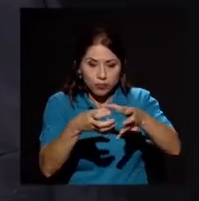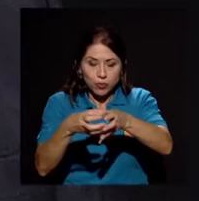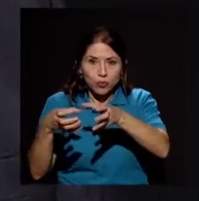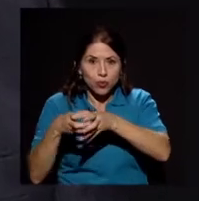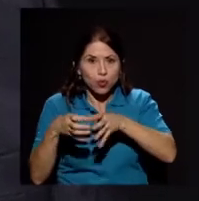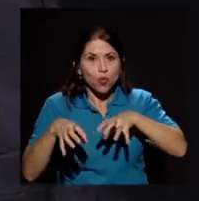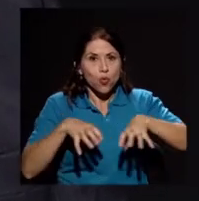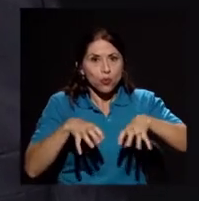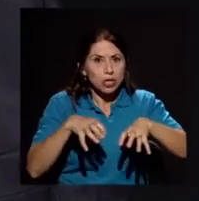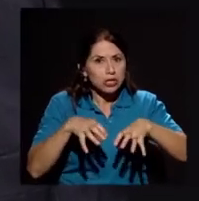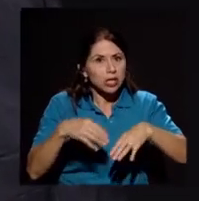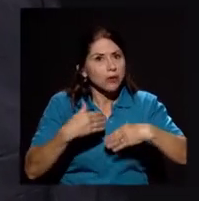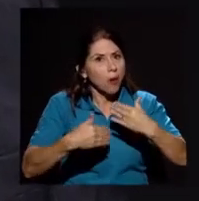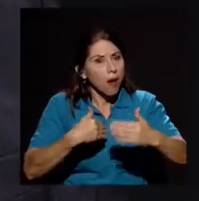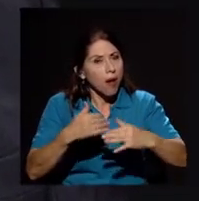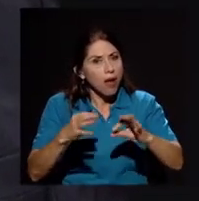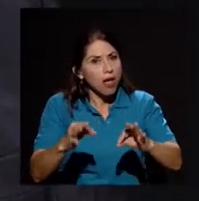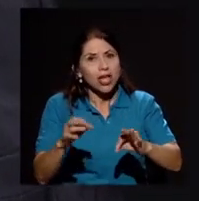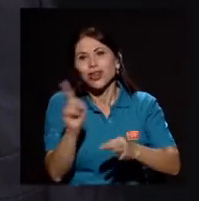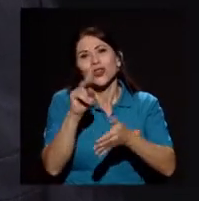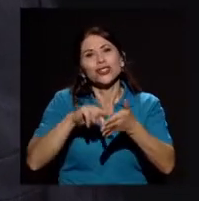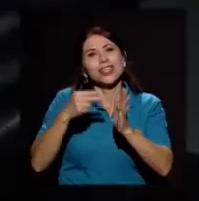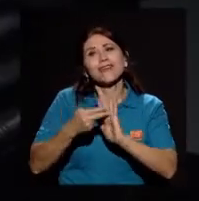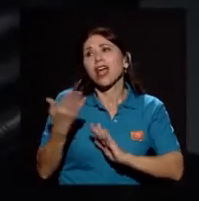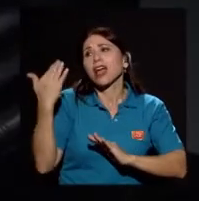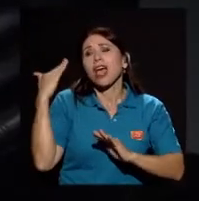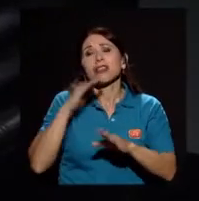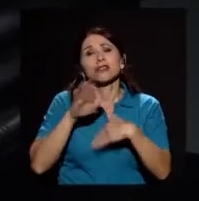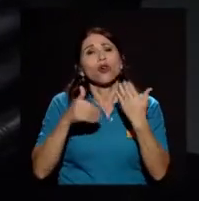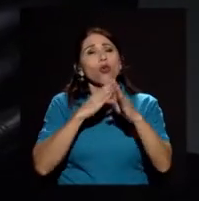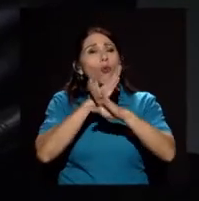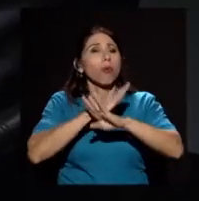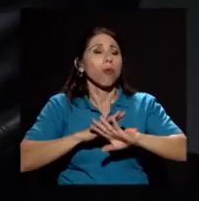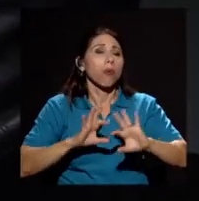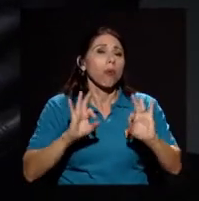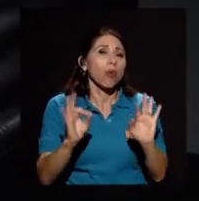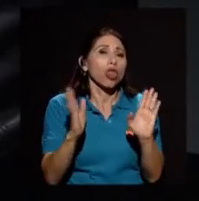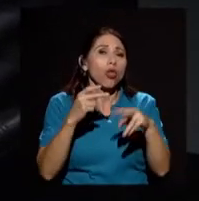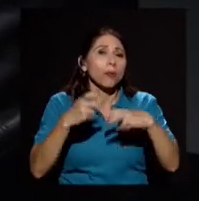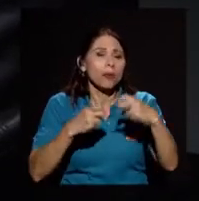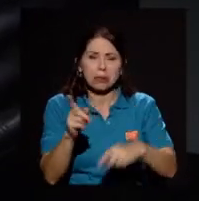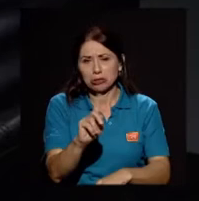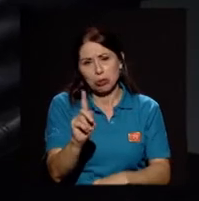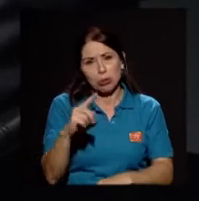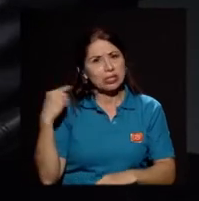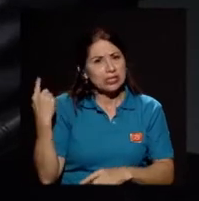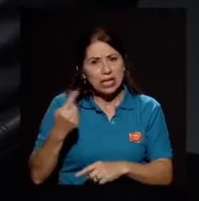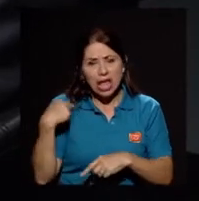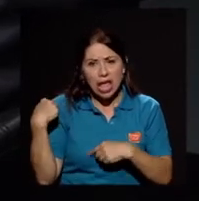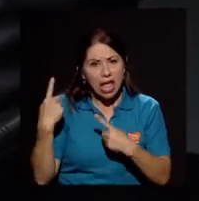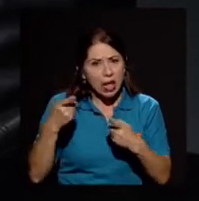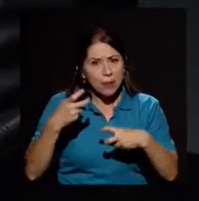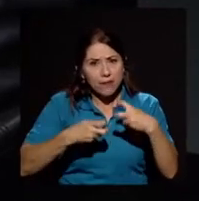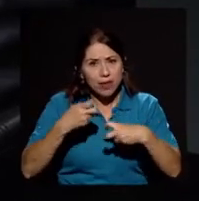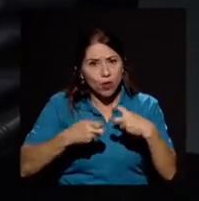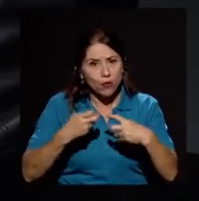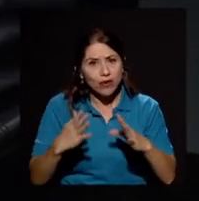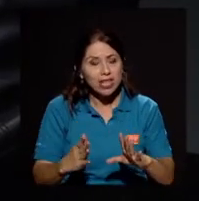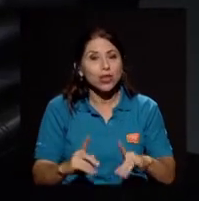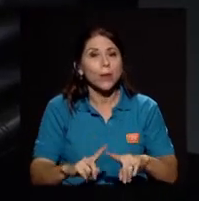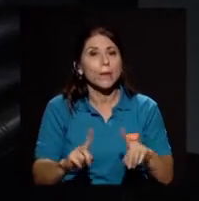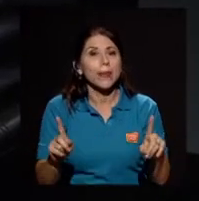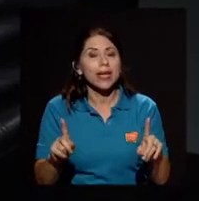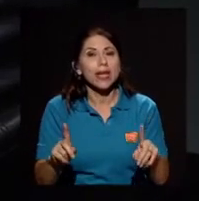estoy diciendo que fuera todo un edén sin conflictos siempre ha habido conflicto pero ha habido digamos un cierto un